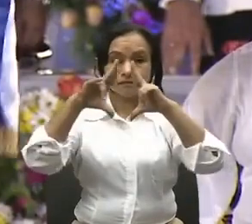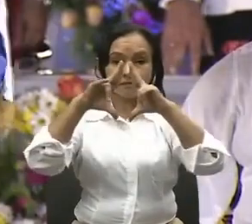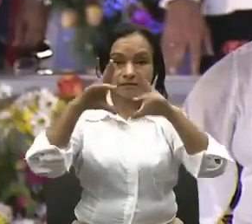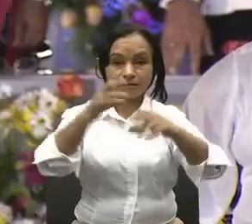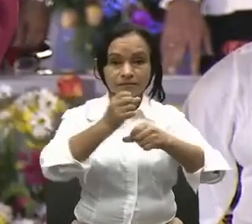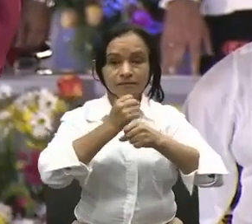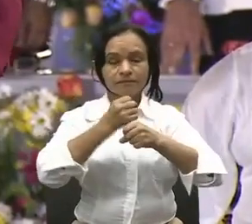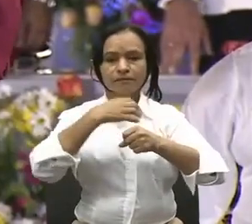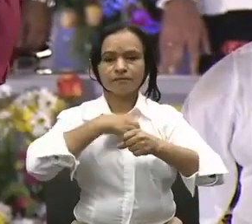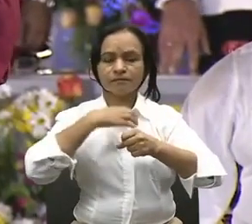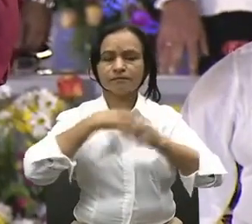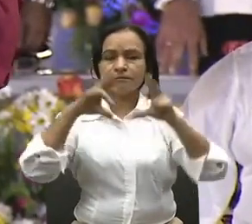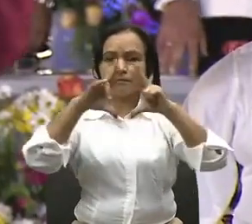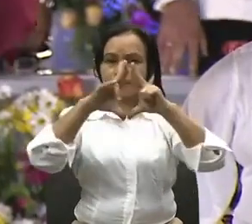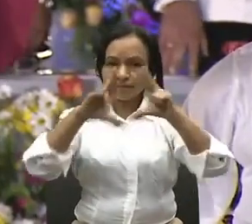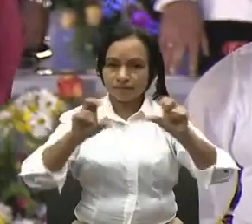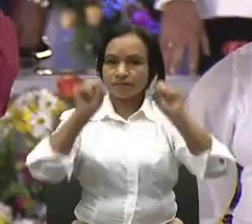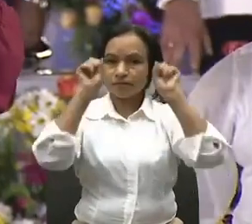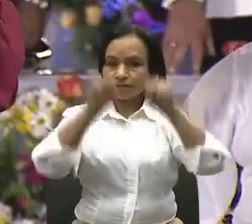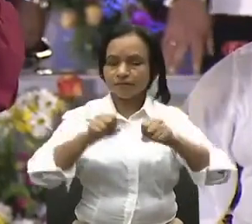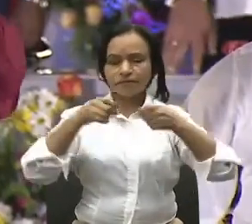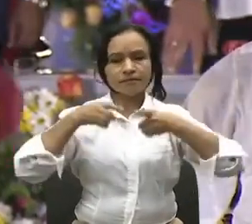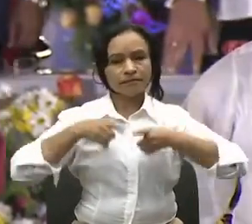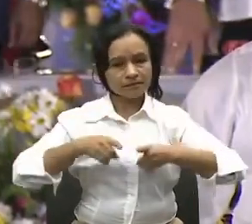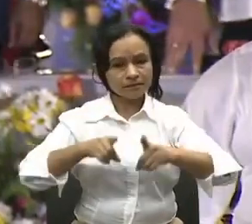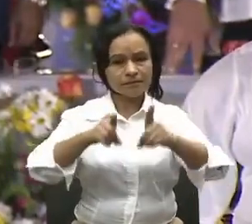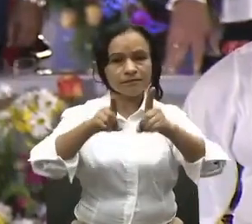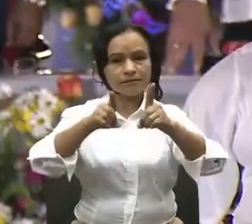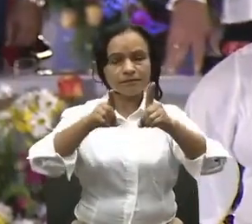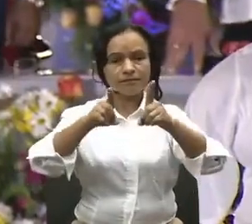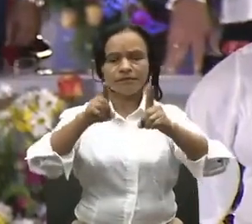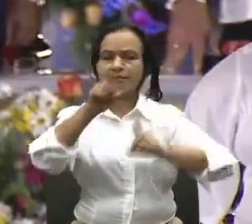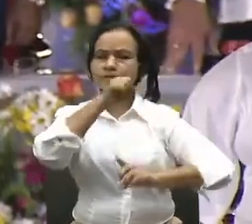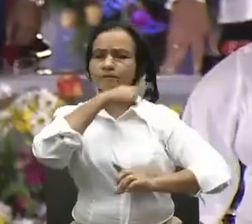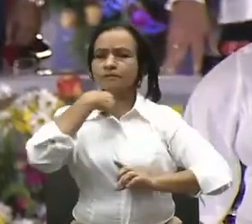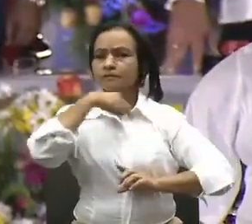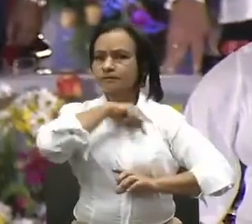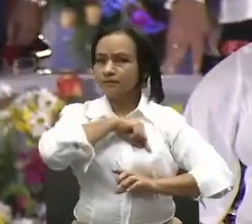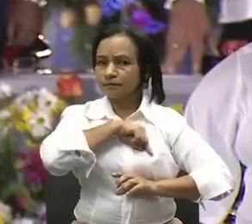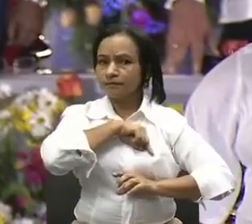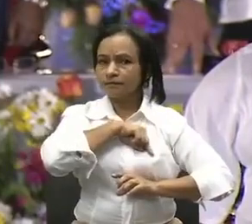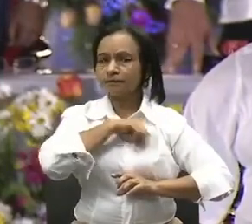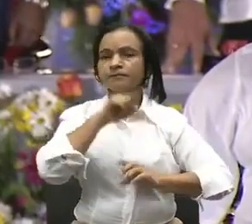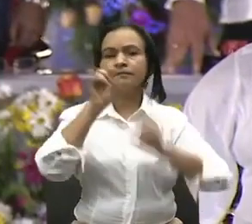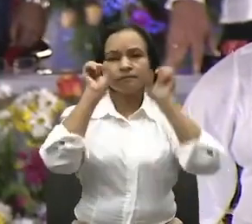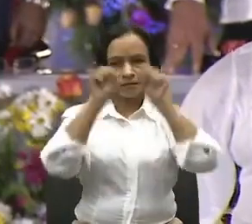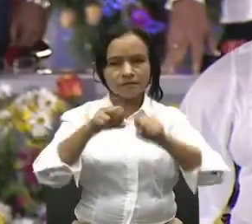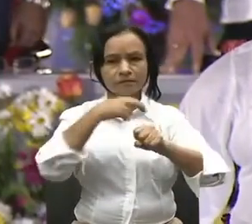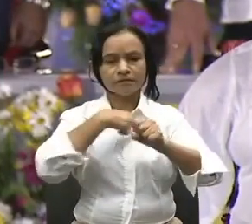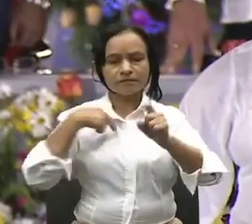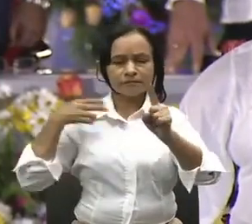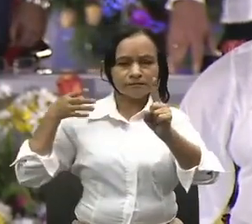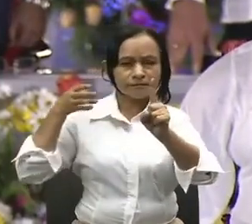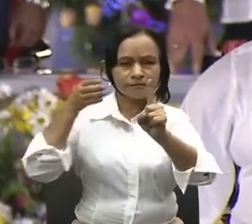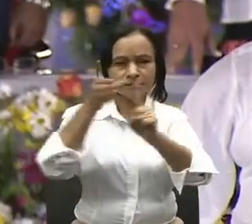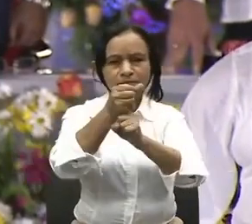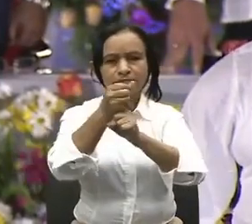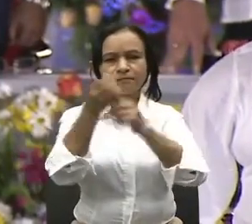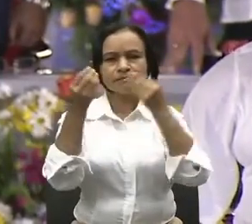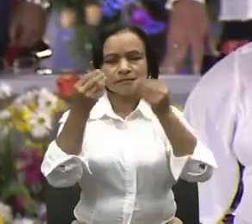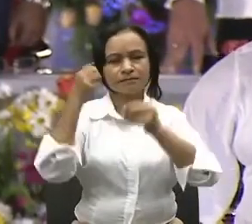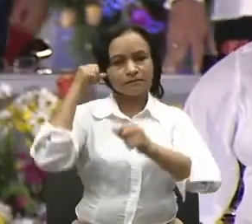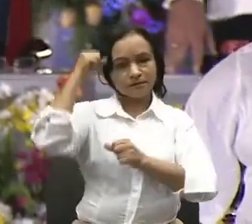solamente con soberanía y con dignidad, con conciencia, es que se logran alcanzar las